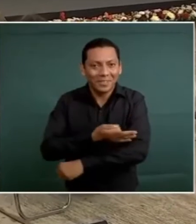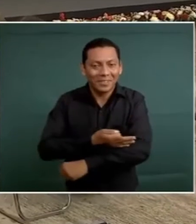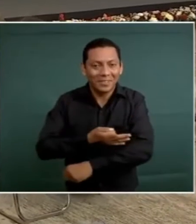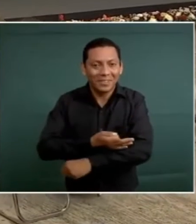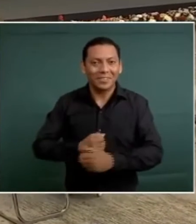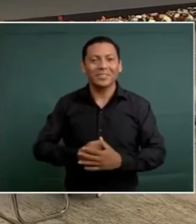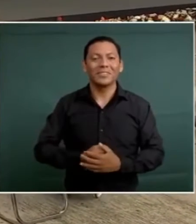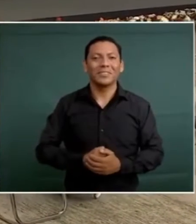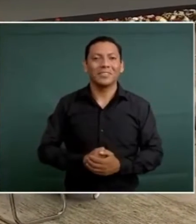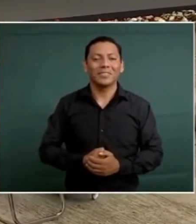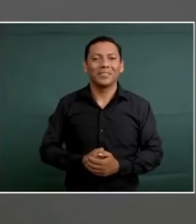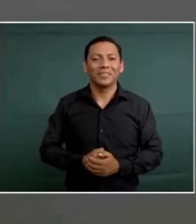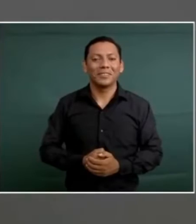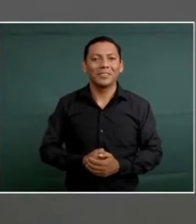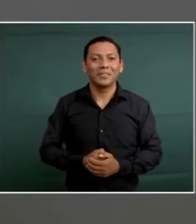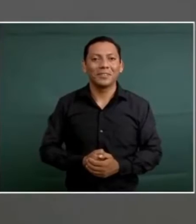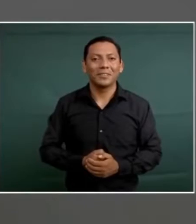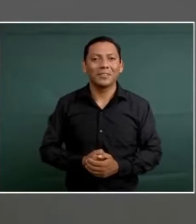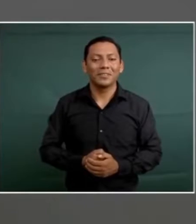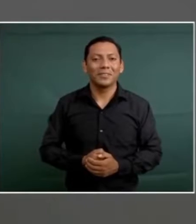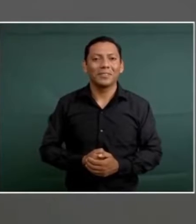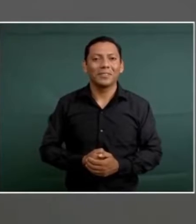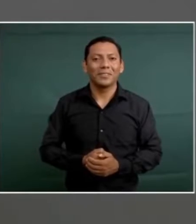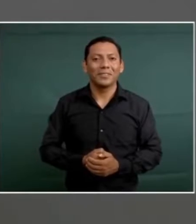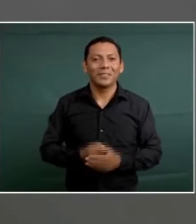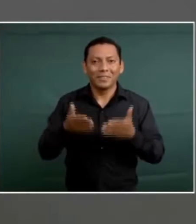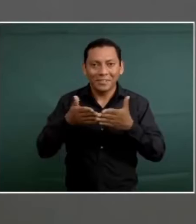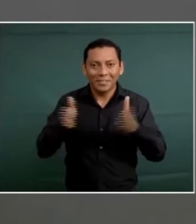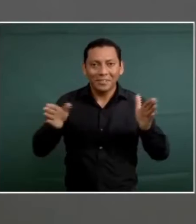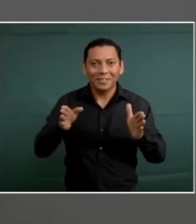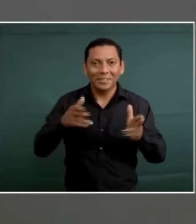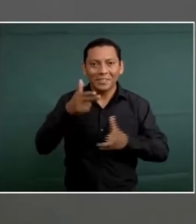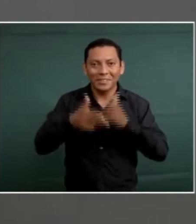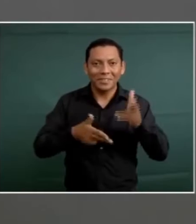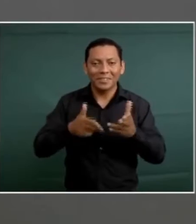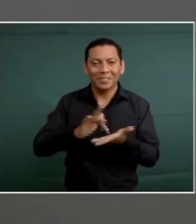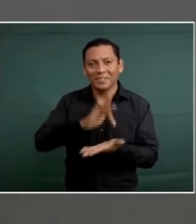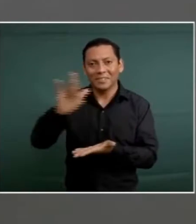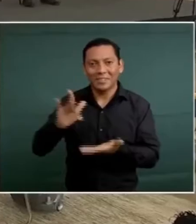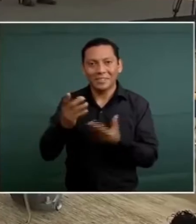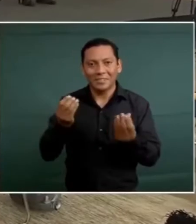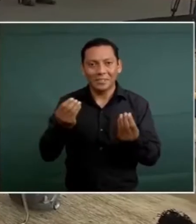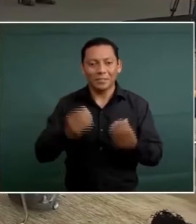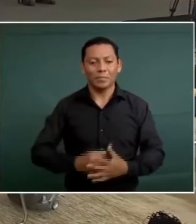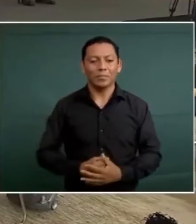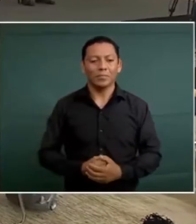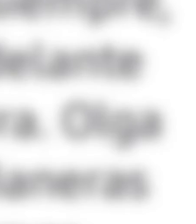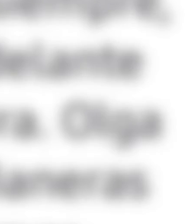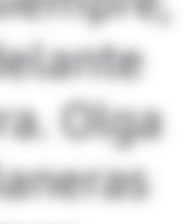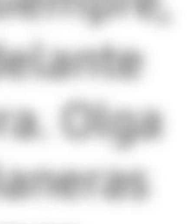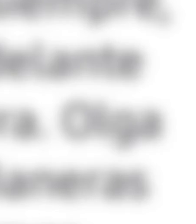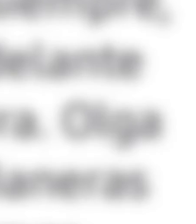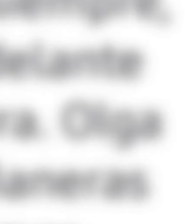para no contraer COVID-19. Sin embargo, este domingo, 24 de enero de 2021, informó que había contraído el